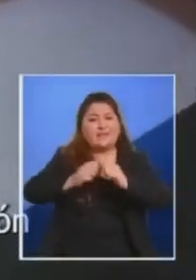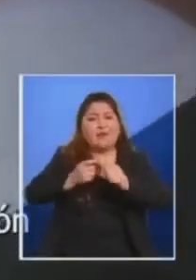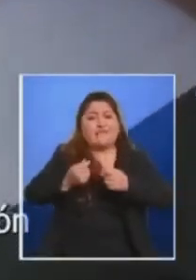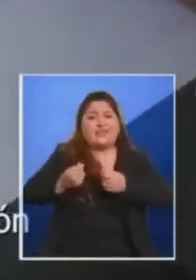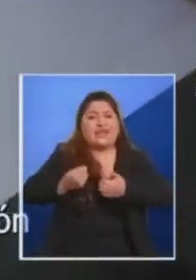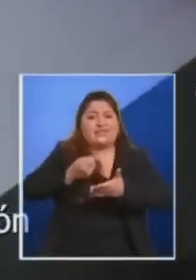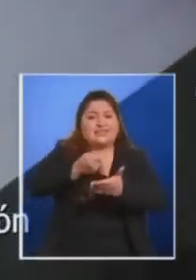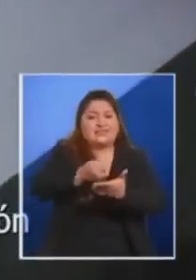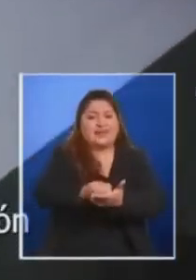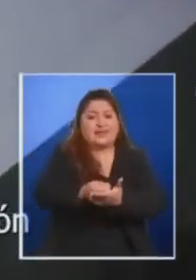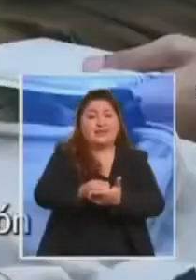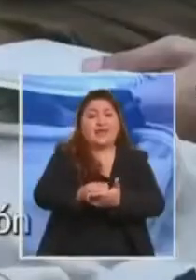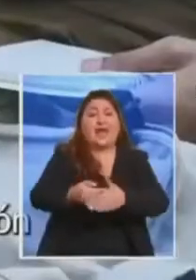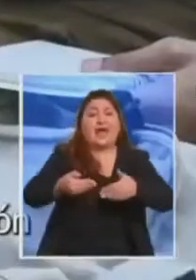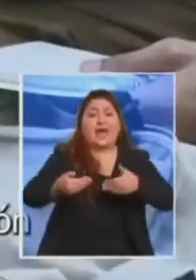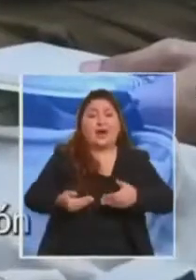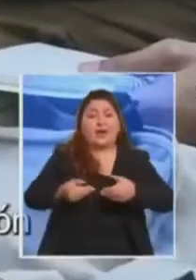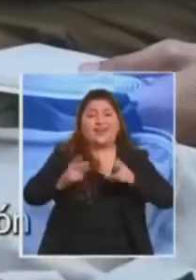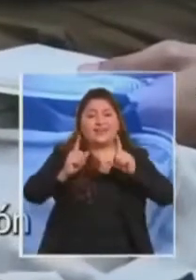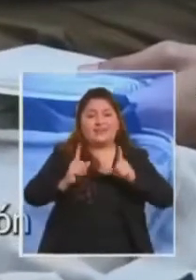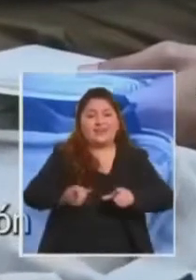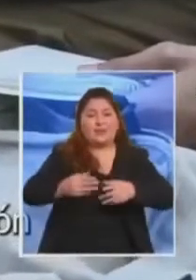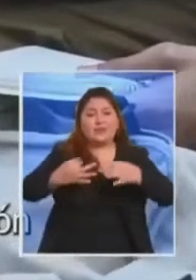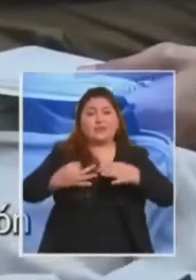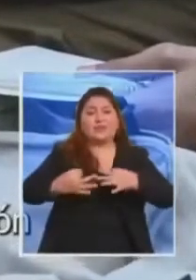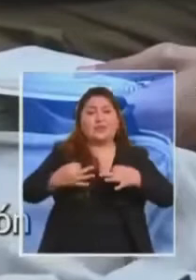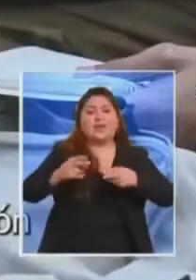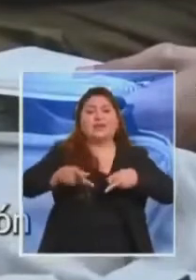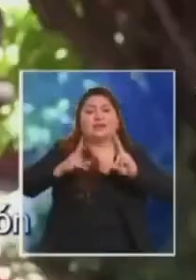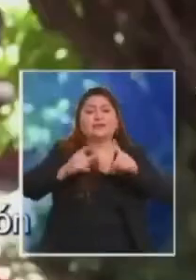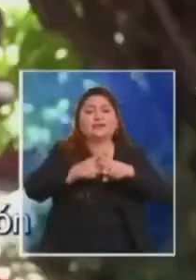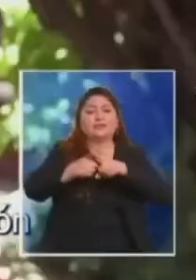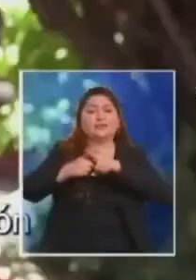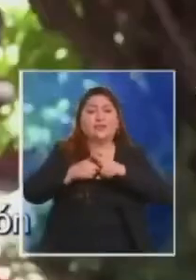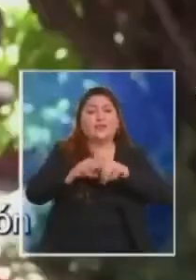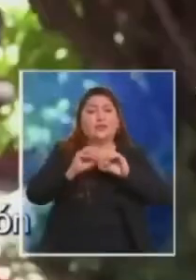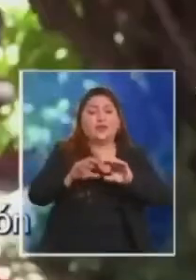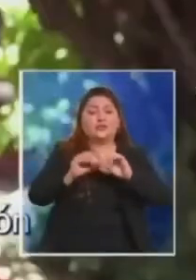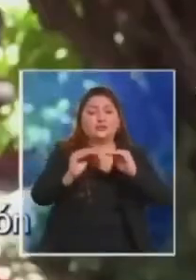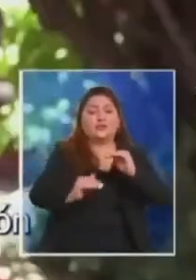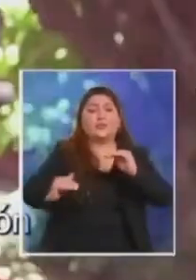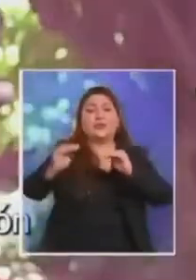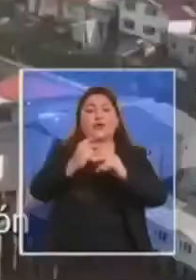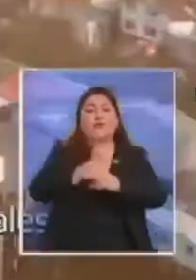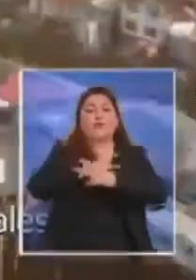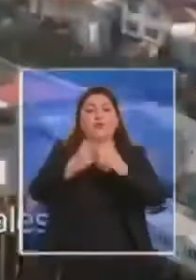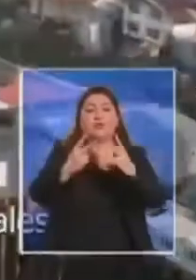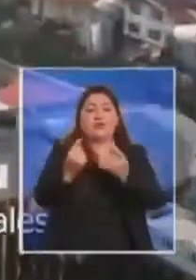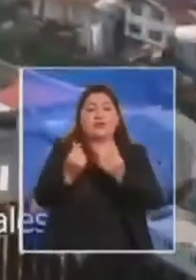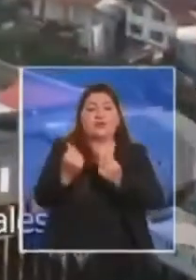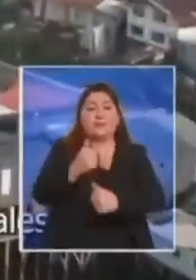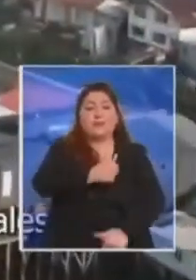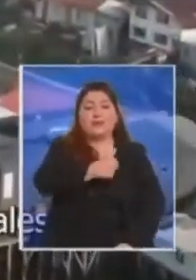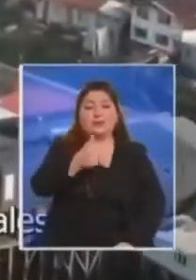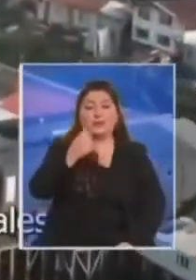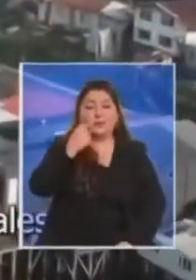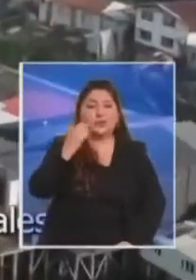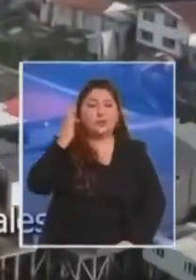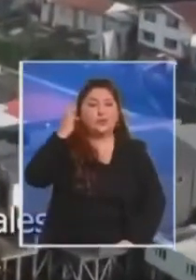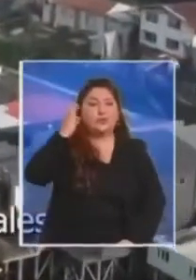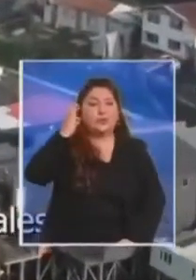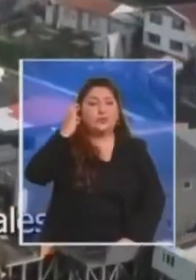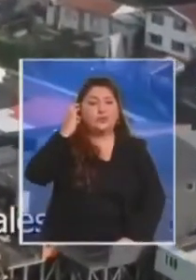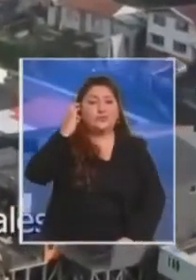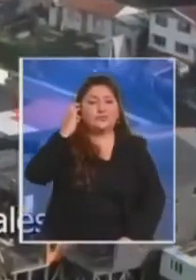de asegurar el derecho social a una educación superior pública y de calidad para todas y todos. Considerando que los